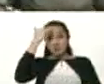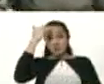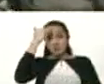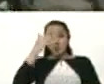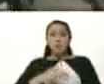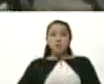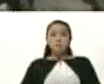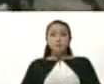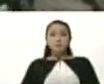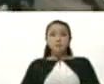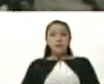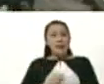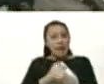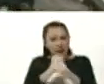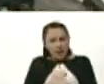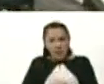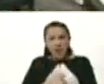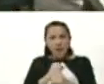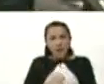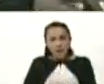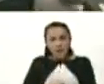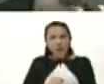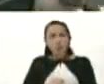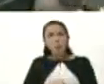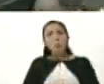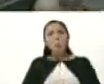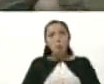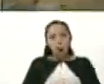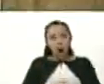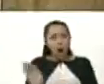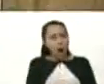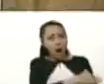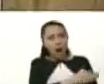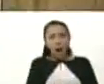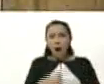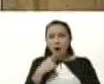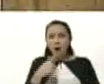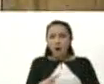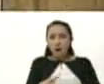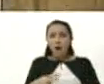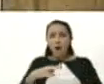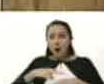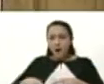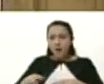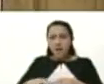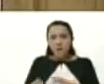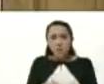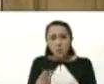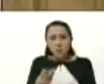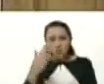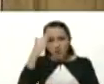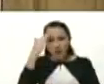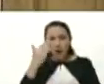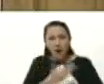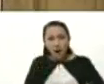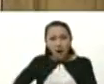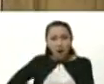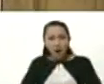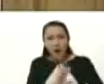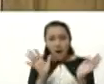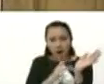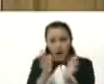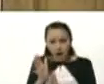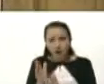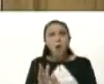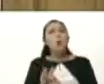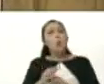que en el caballito que corre en sus canciones para ver a un niño cubierto de flores, Serenata Guayanesa hace un